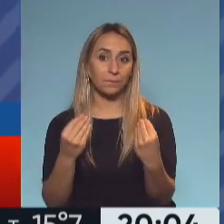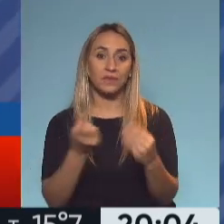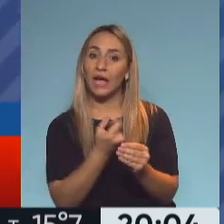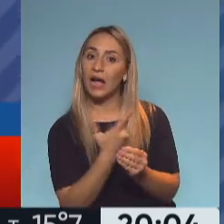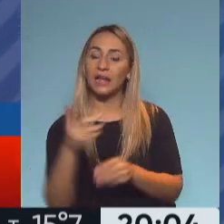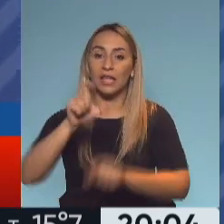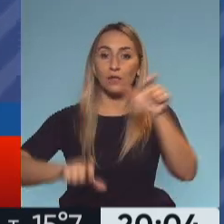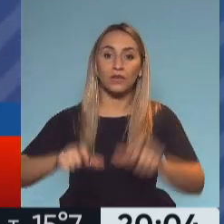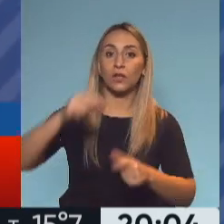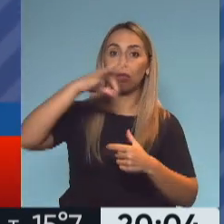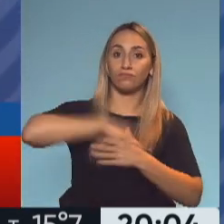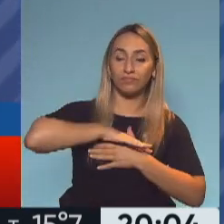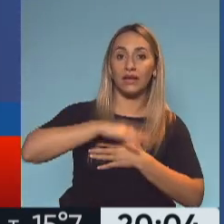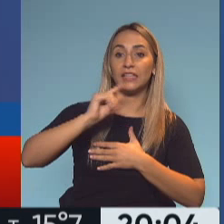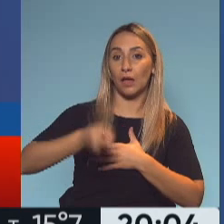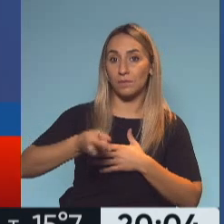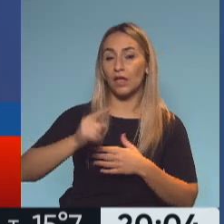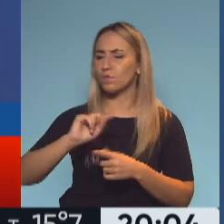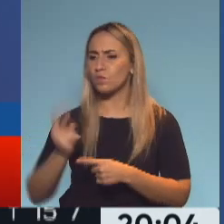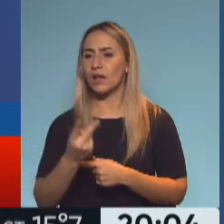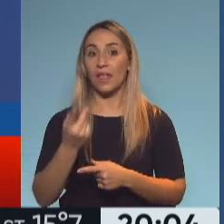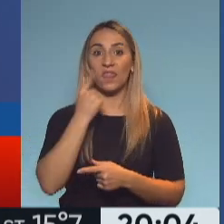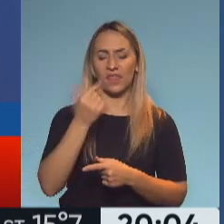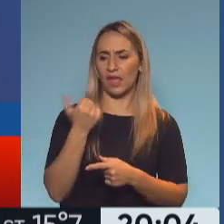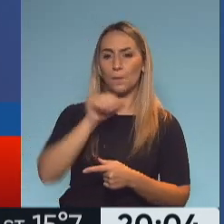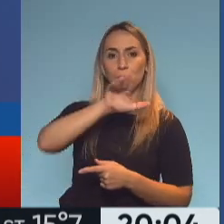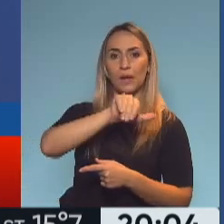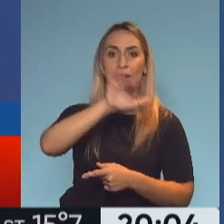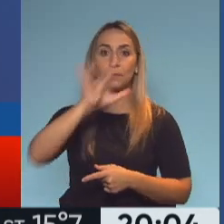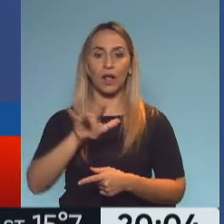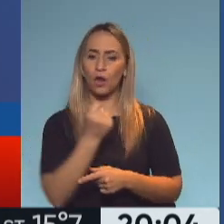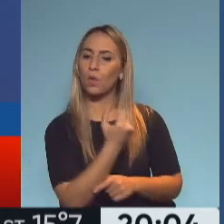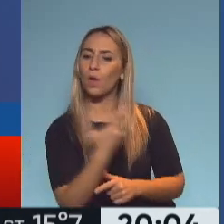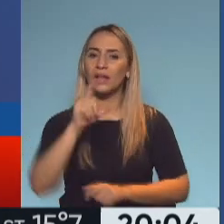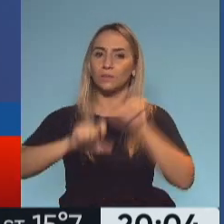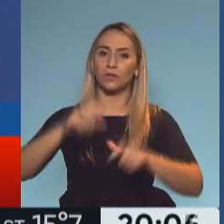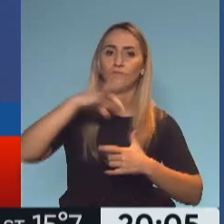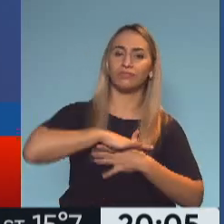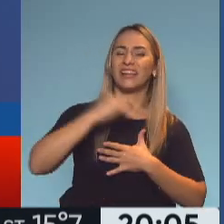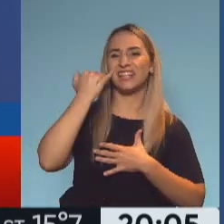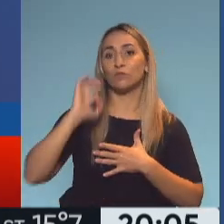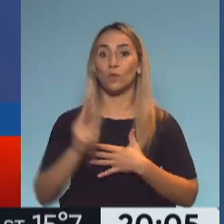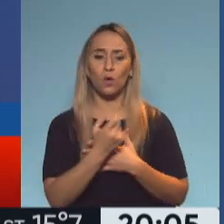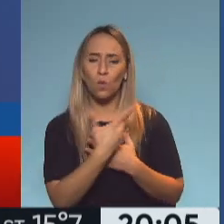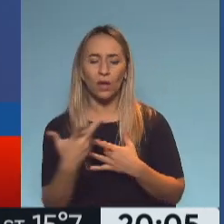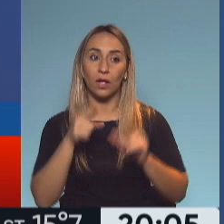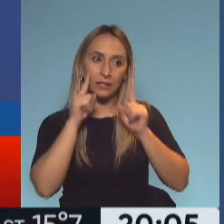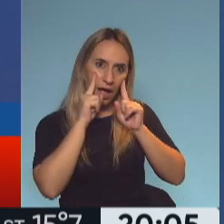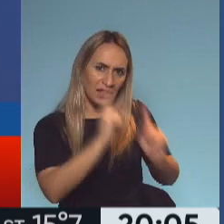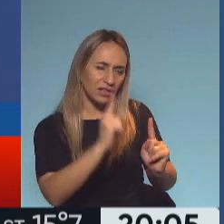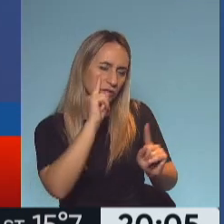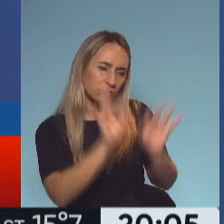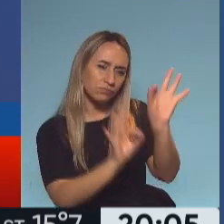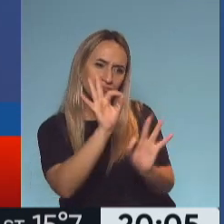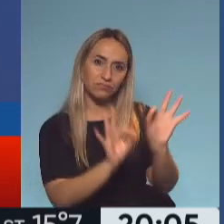de casos y de muertes martes y miércoles. Eso en evaluación, y fundamentalmente se mira con mucha